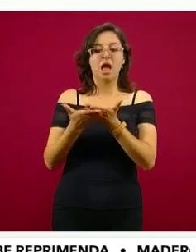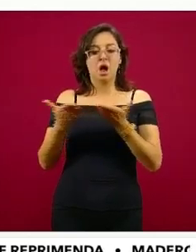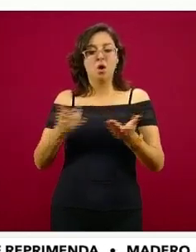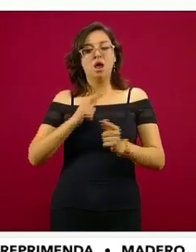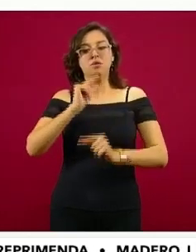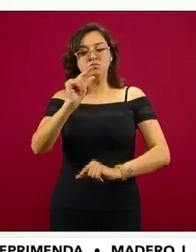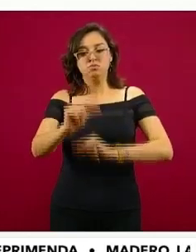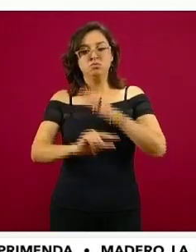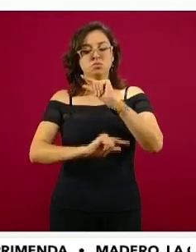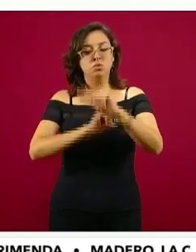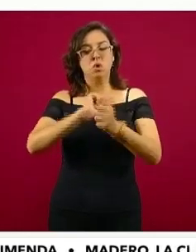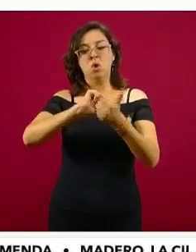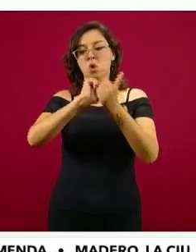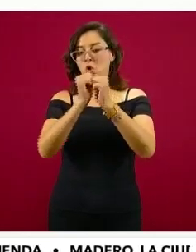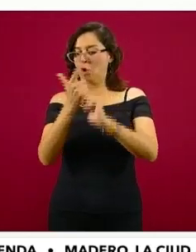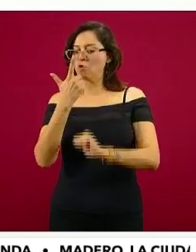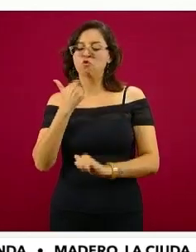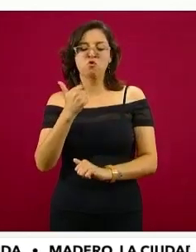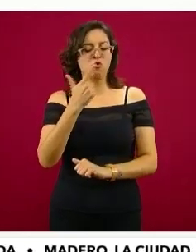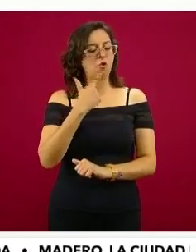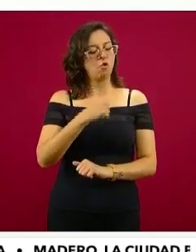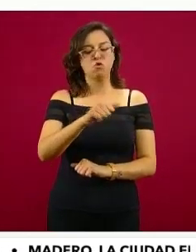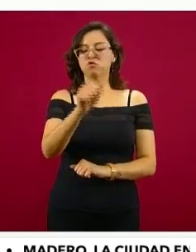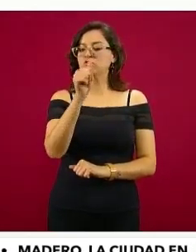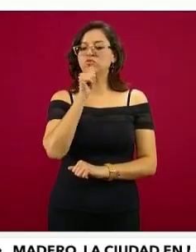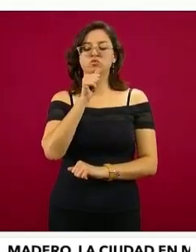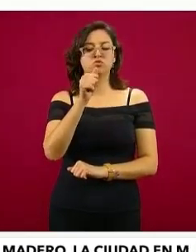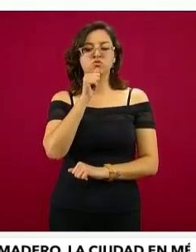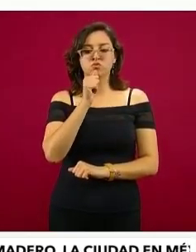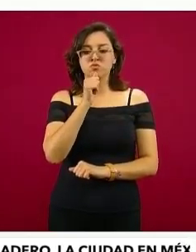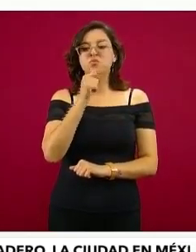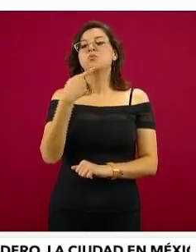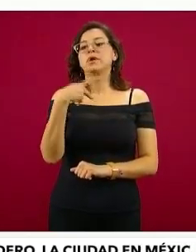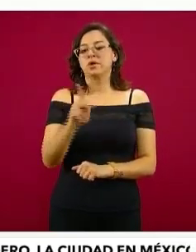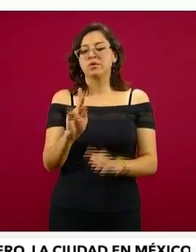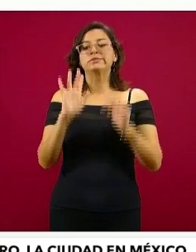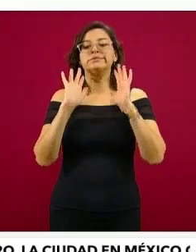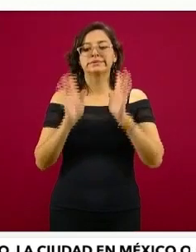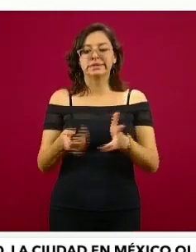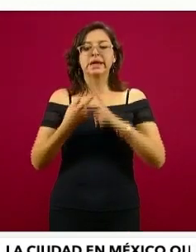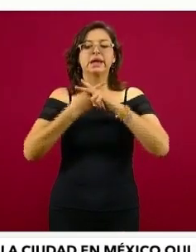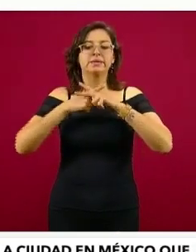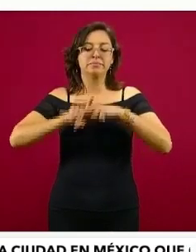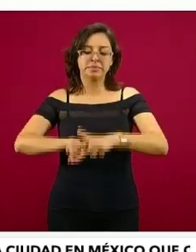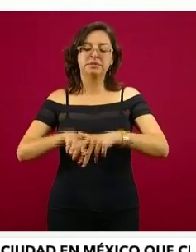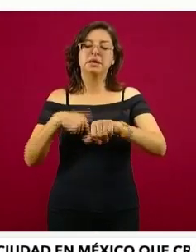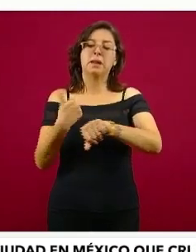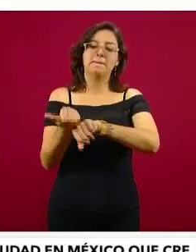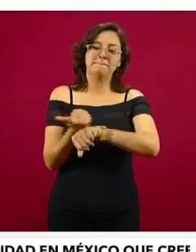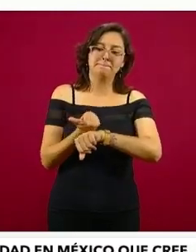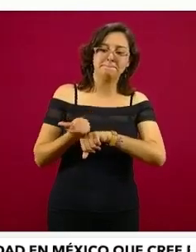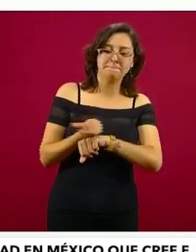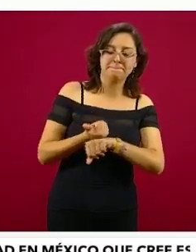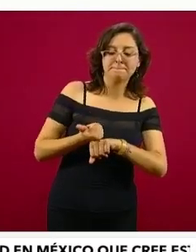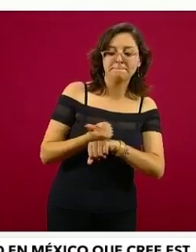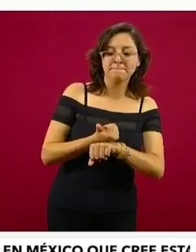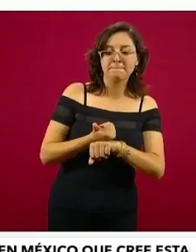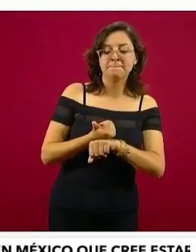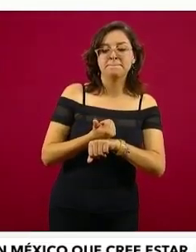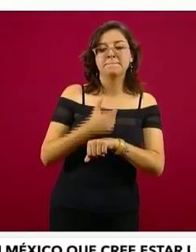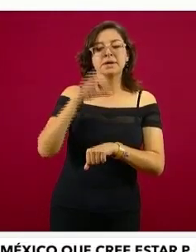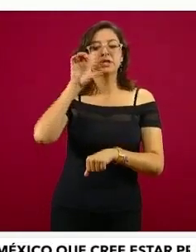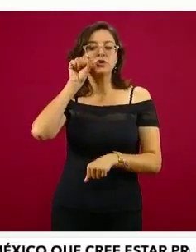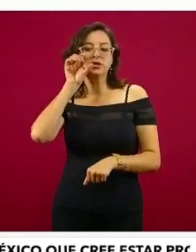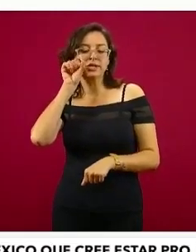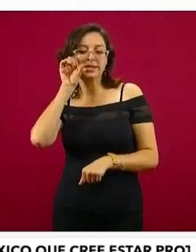empezamos a ver, si no rojos intensos como lo veíamos en el anterior, pero vemos como ya más entidades federativas se empiezan a pintar de color